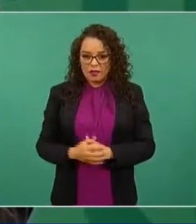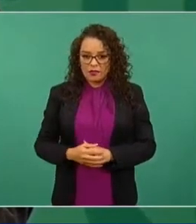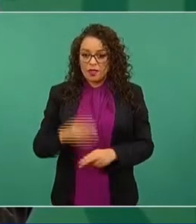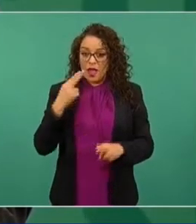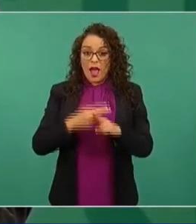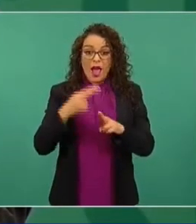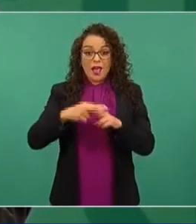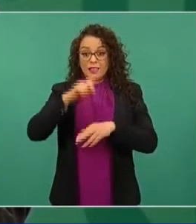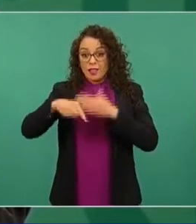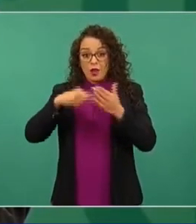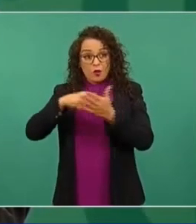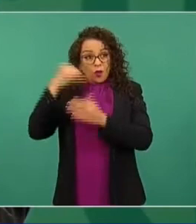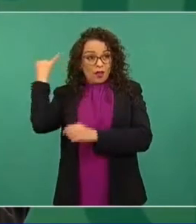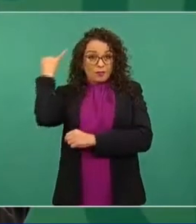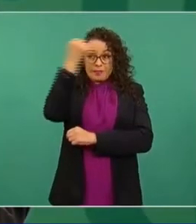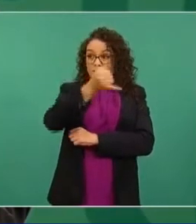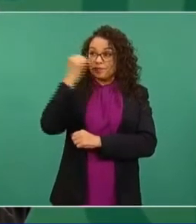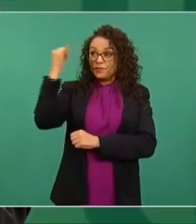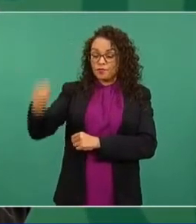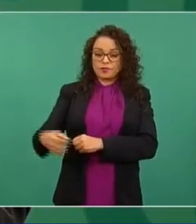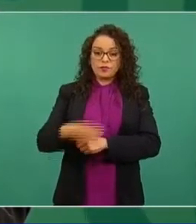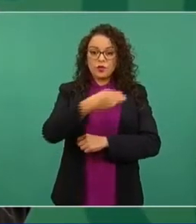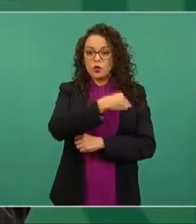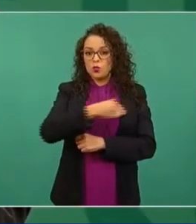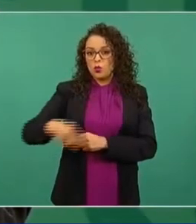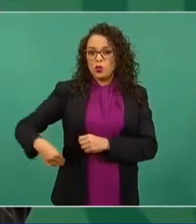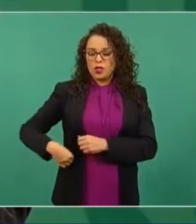abandonado, se llama Atarjea,